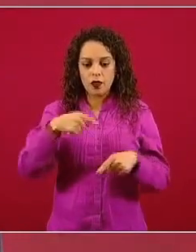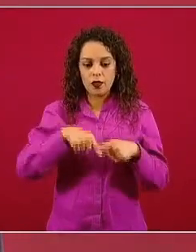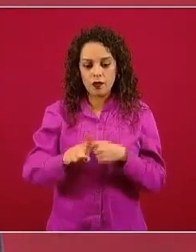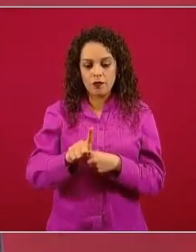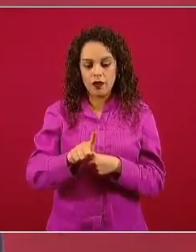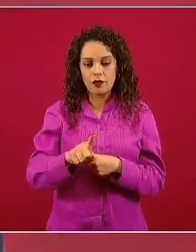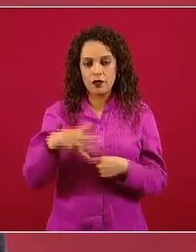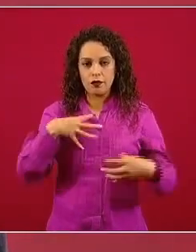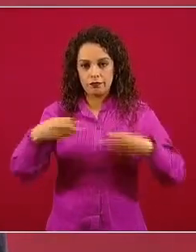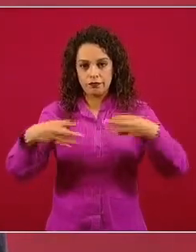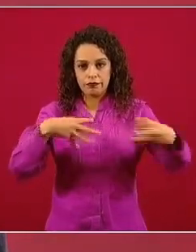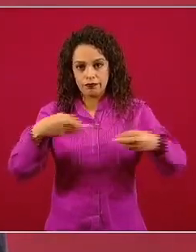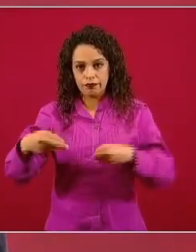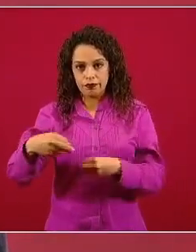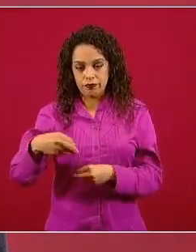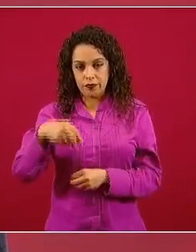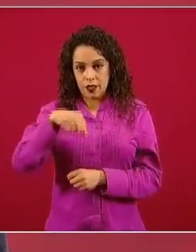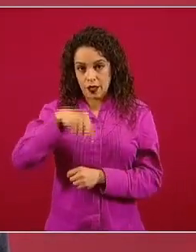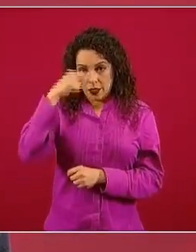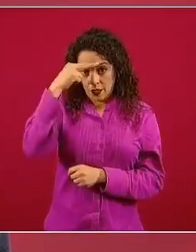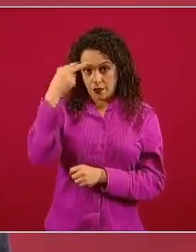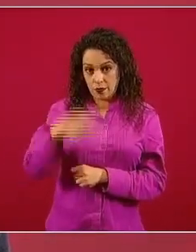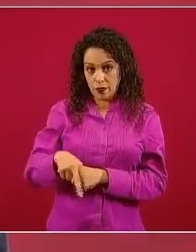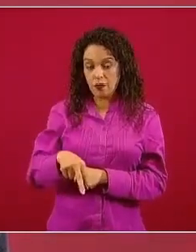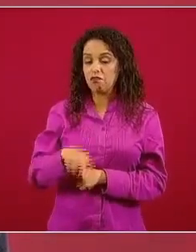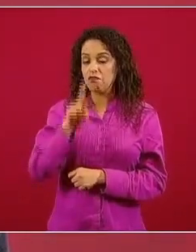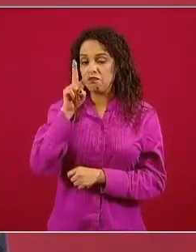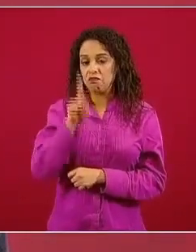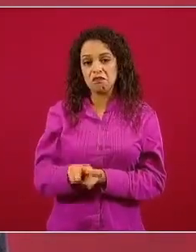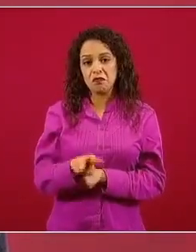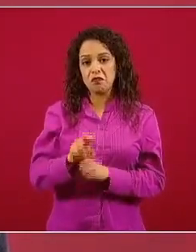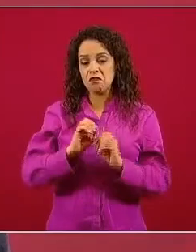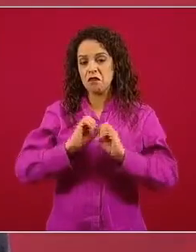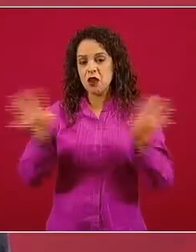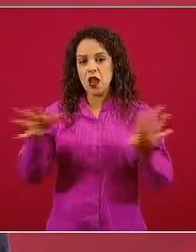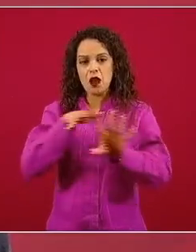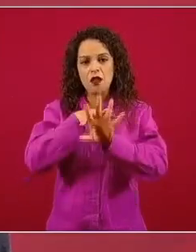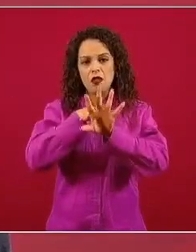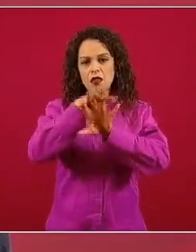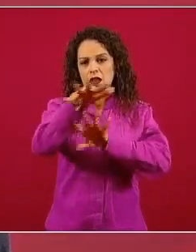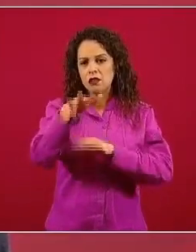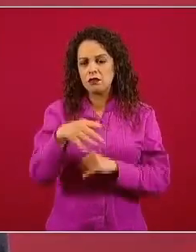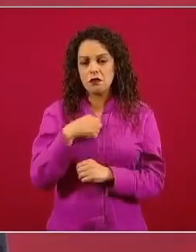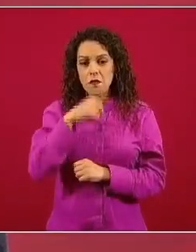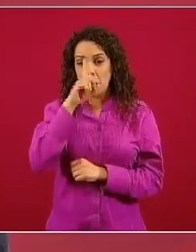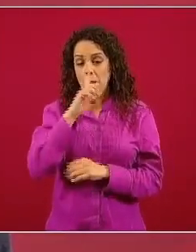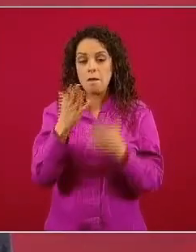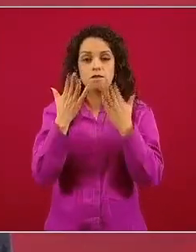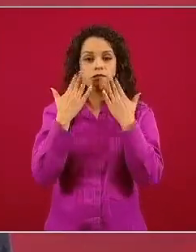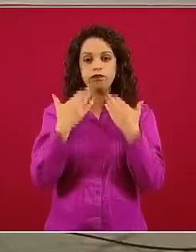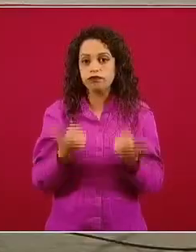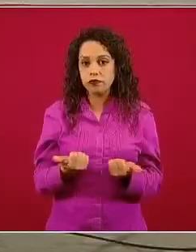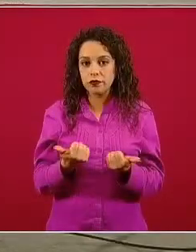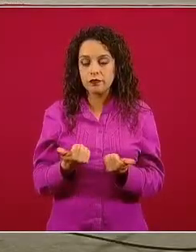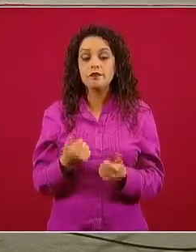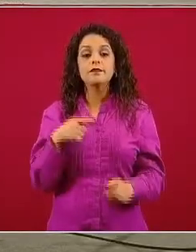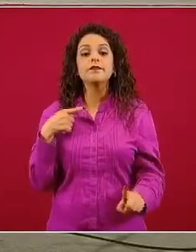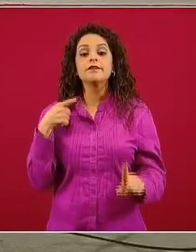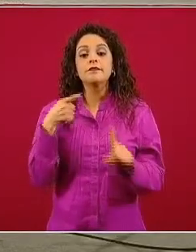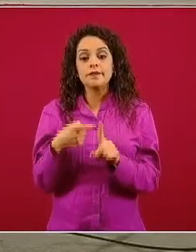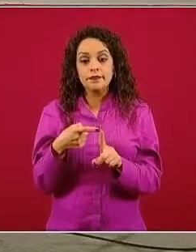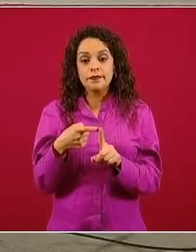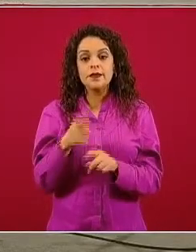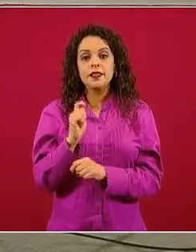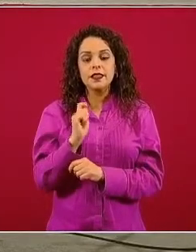COVID-19 en México ha sido una política de transparencia total, ¿sí? La transparencia total precisamente tiene que ver con que